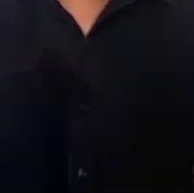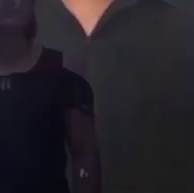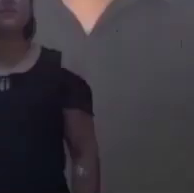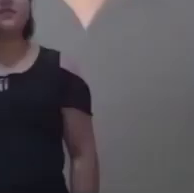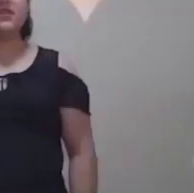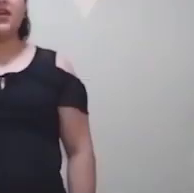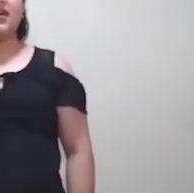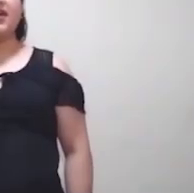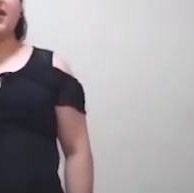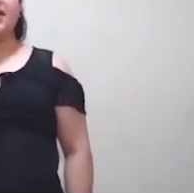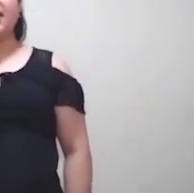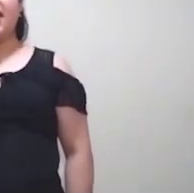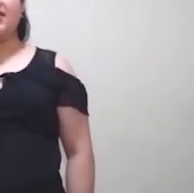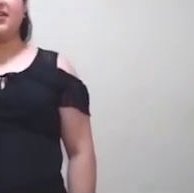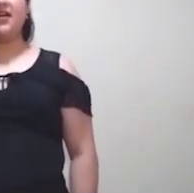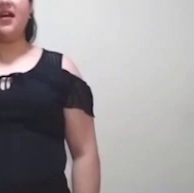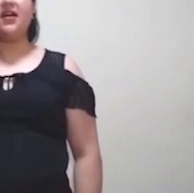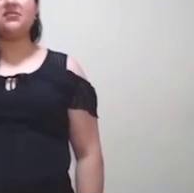sí